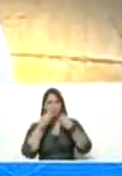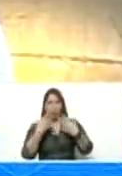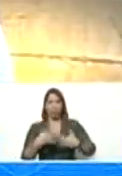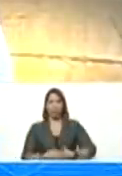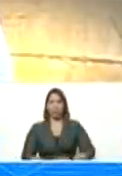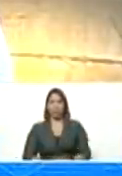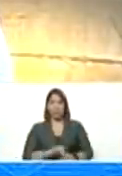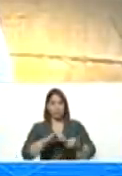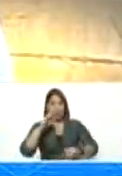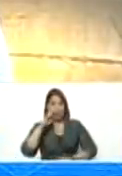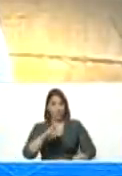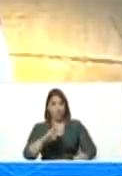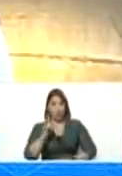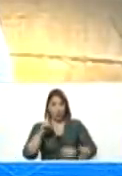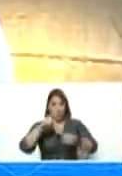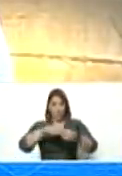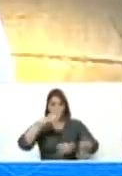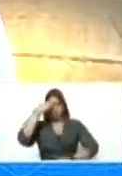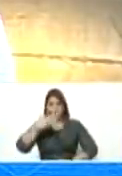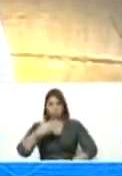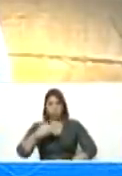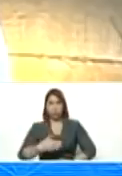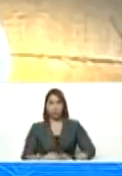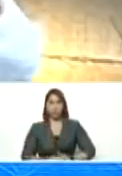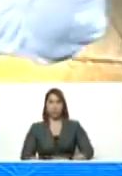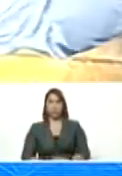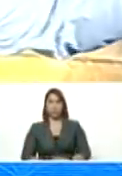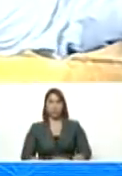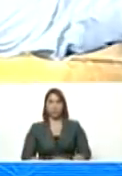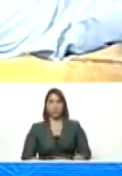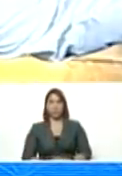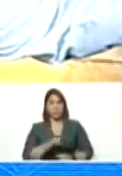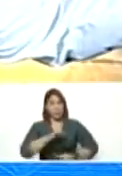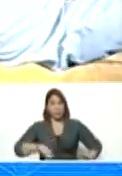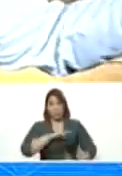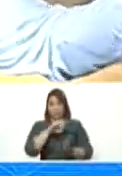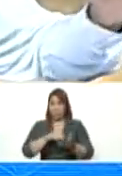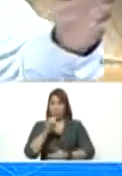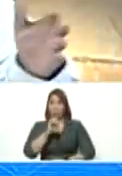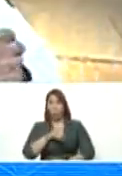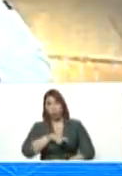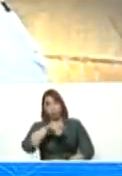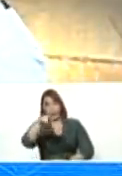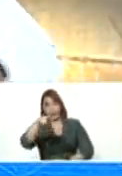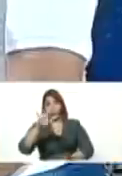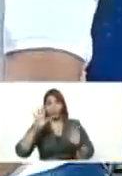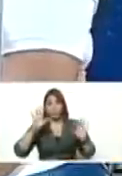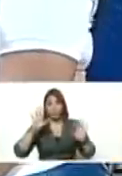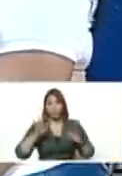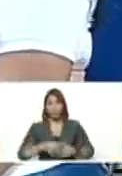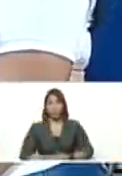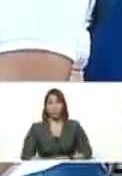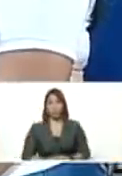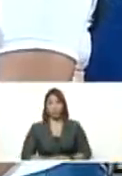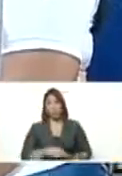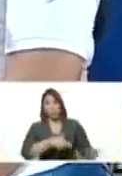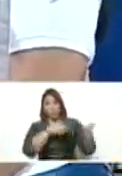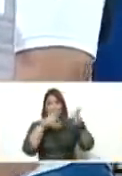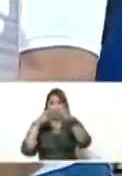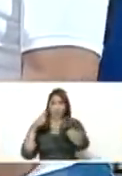Ya lo veo en la academia del ejército, o de la guardia, o de la aviación. De la armada. ¡O de la